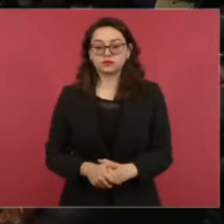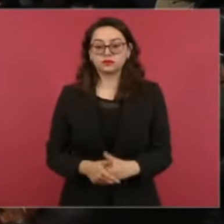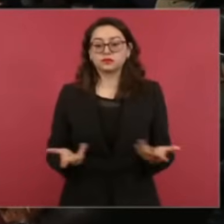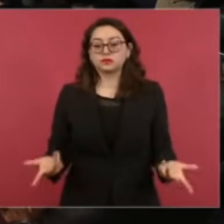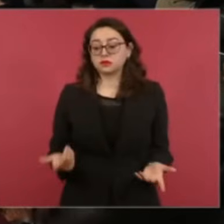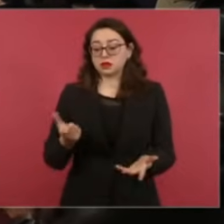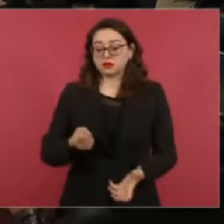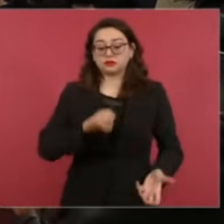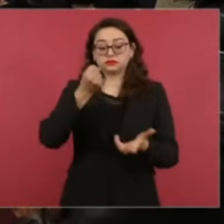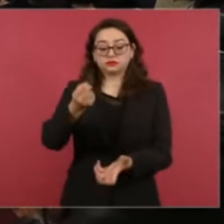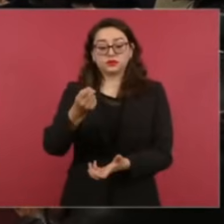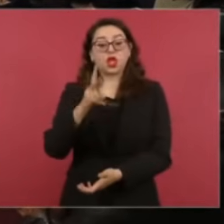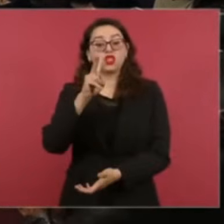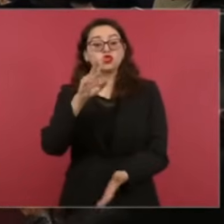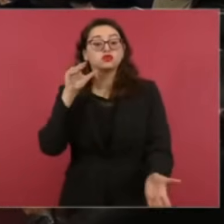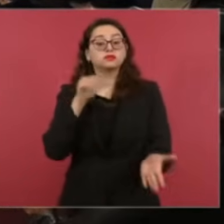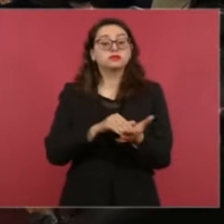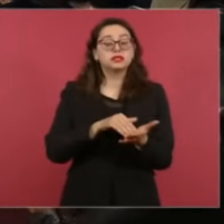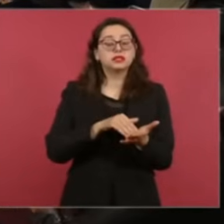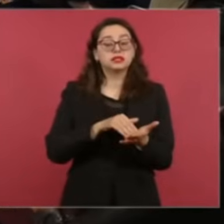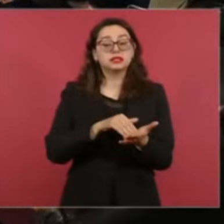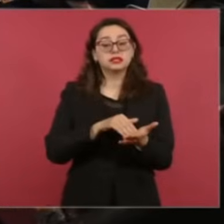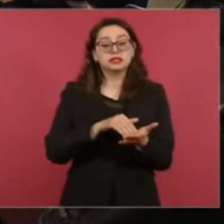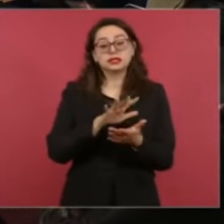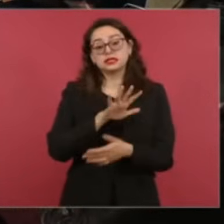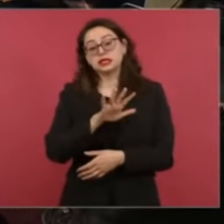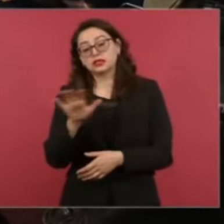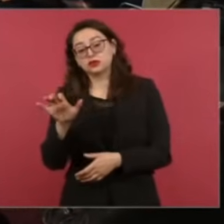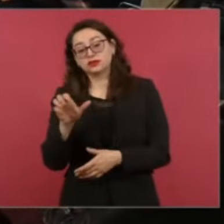de 2.500 a 3.000 millones de pesos.